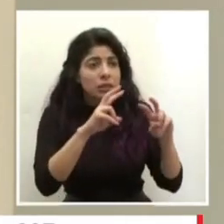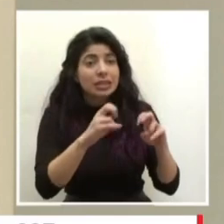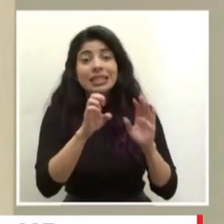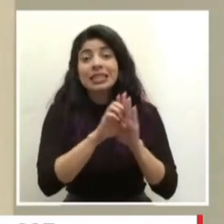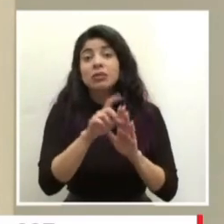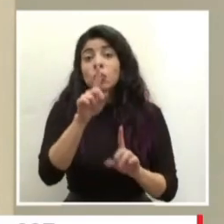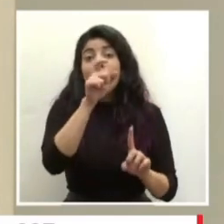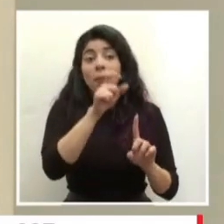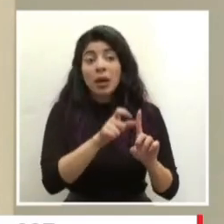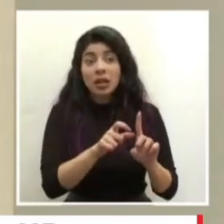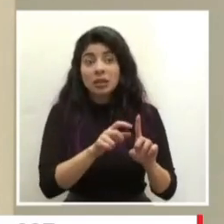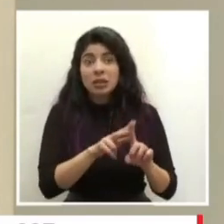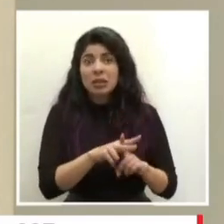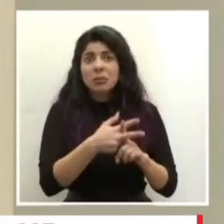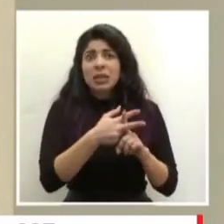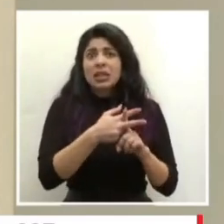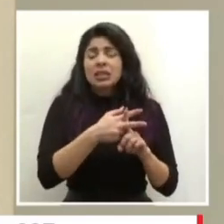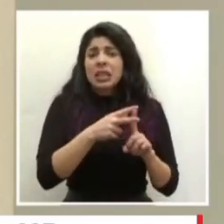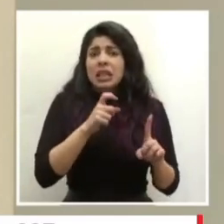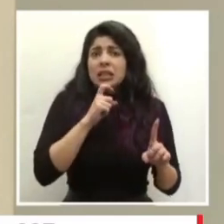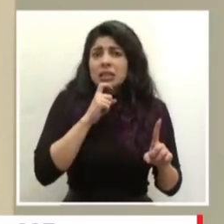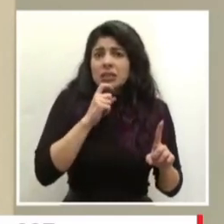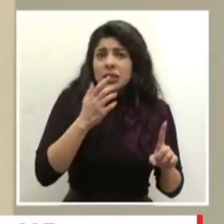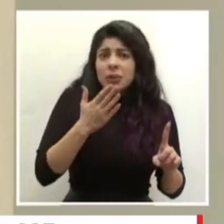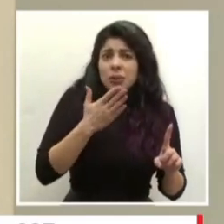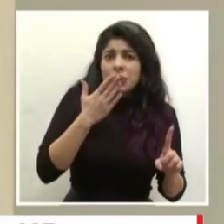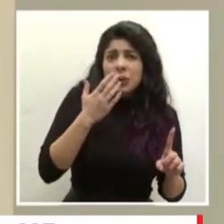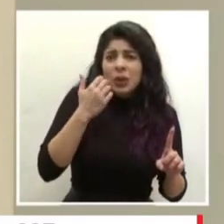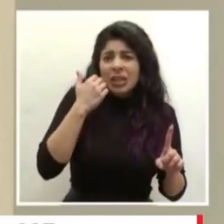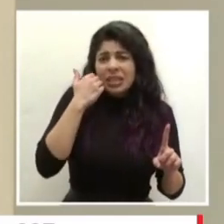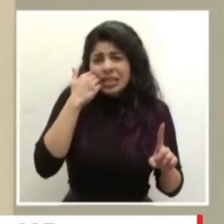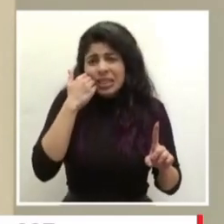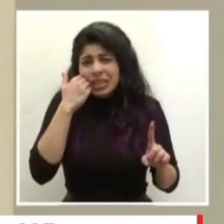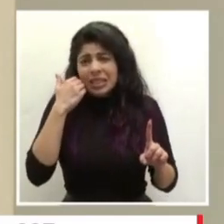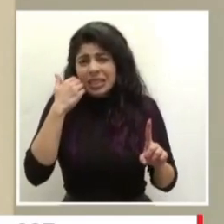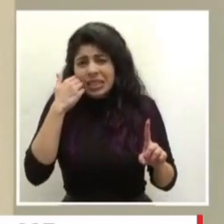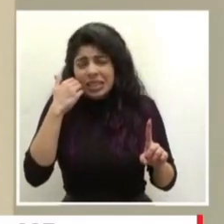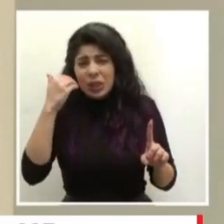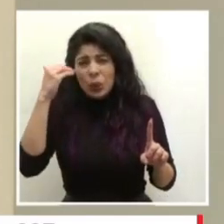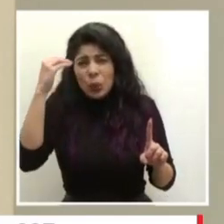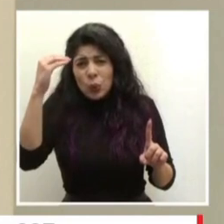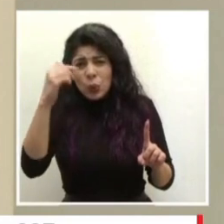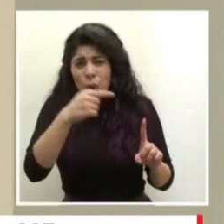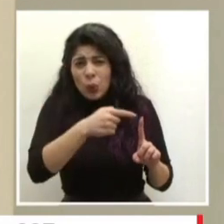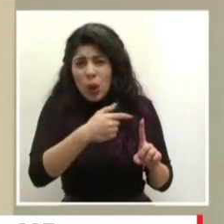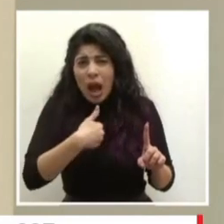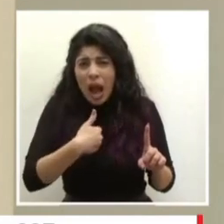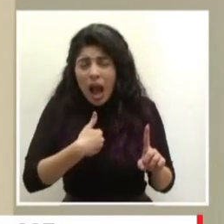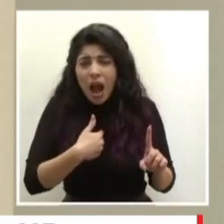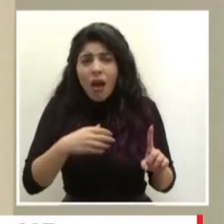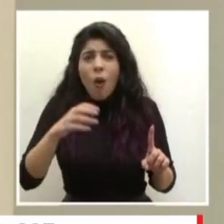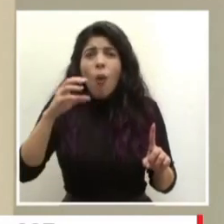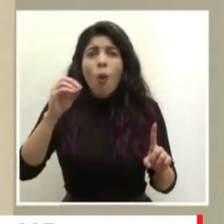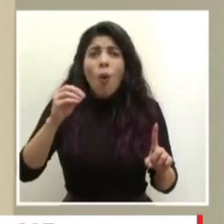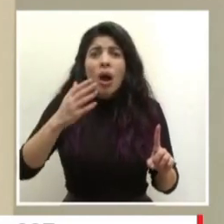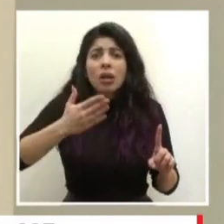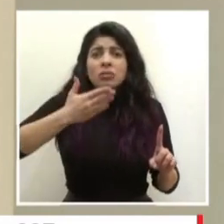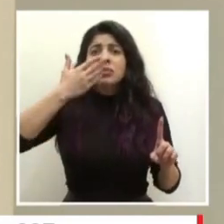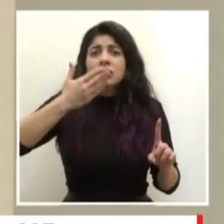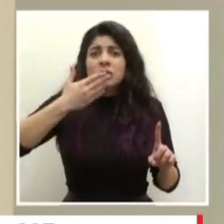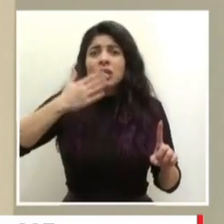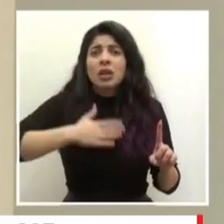que ya empieza a tener alguna dificultad respiratoria, que tiene una fiebre más alta, que vemos que eventualmente ya la cantidad de